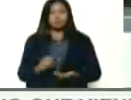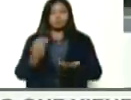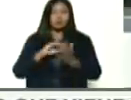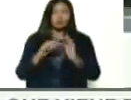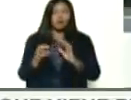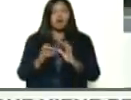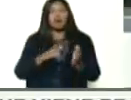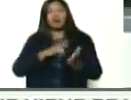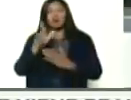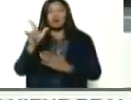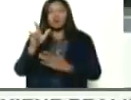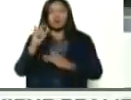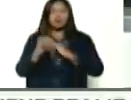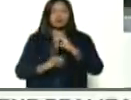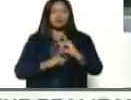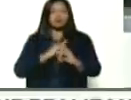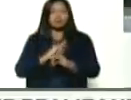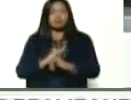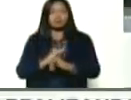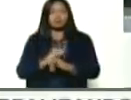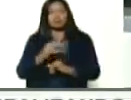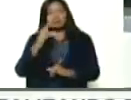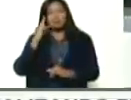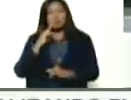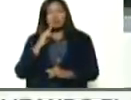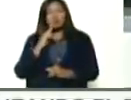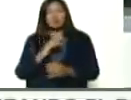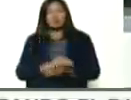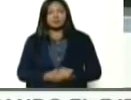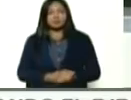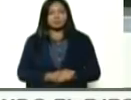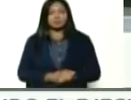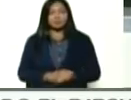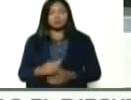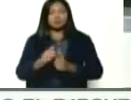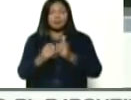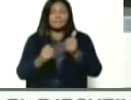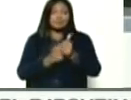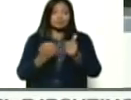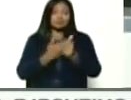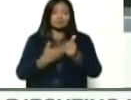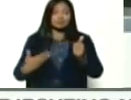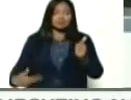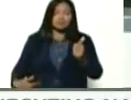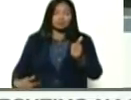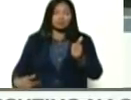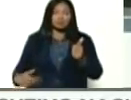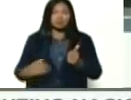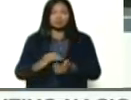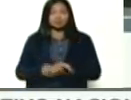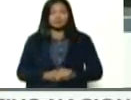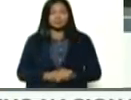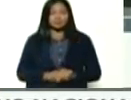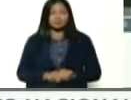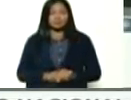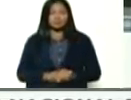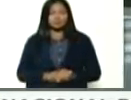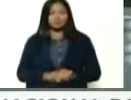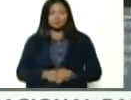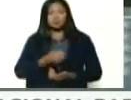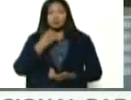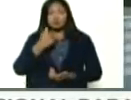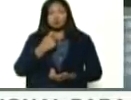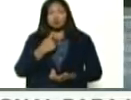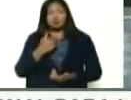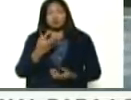aeropuerto internacional simón bolívar de maiquetía señora vicepresidenta bueno les doy las